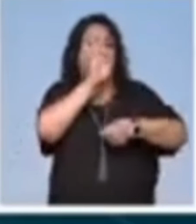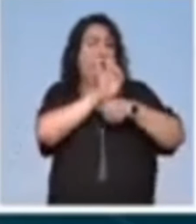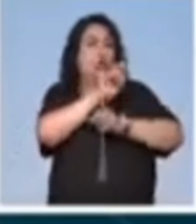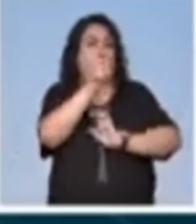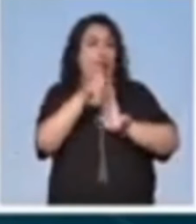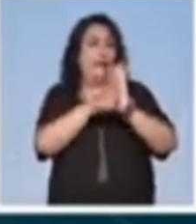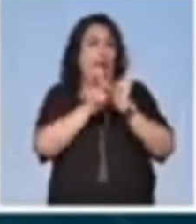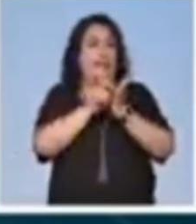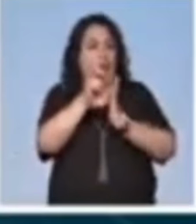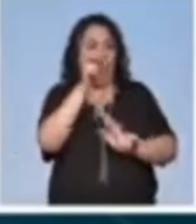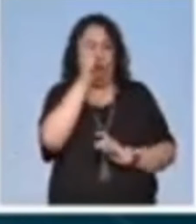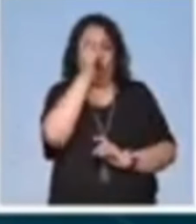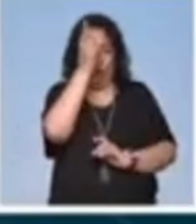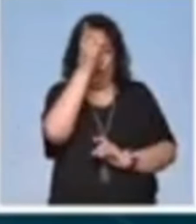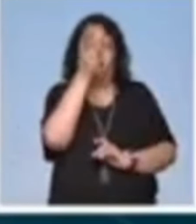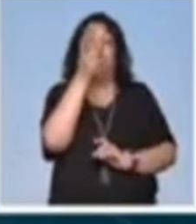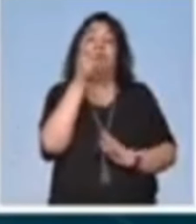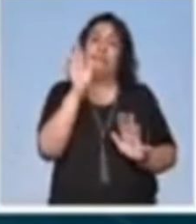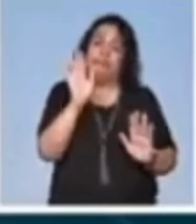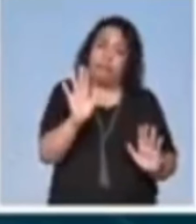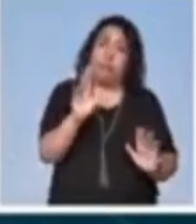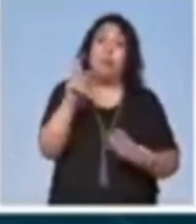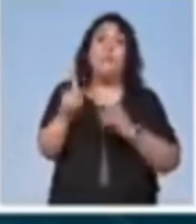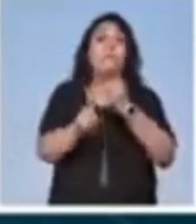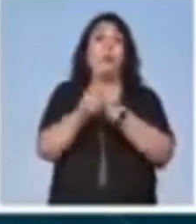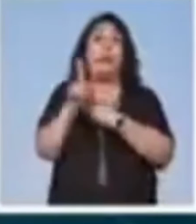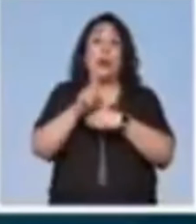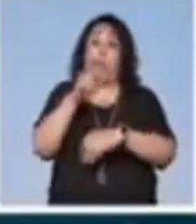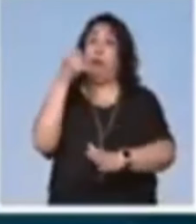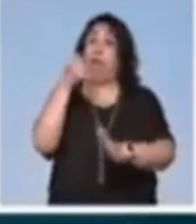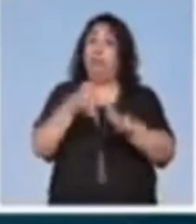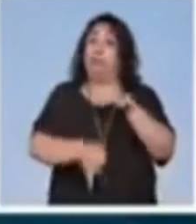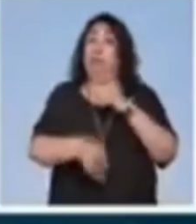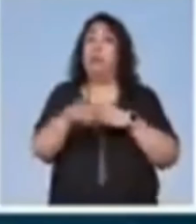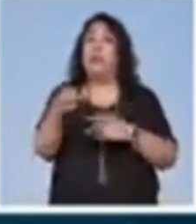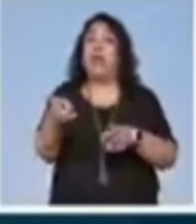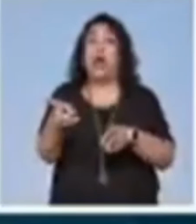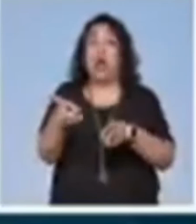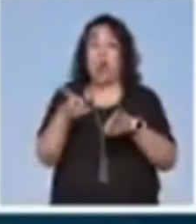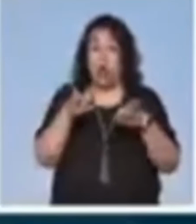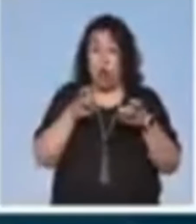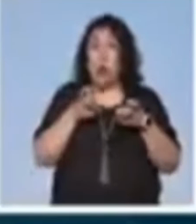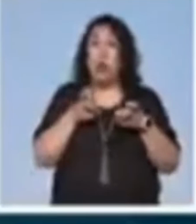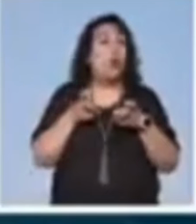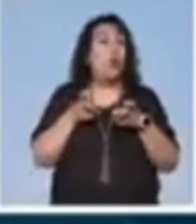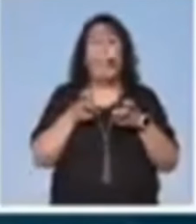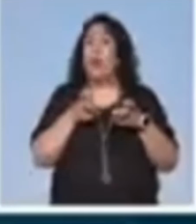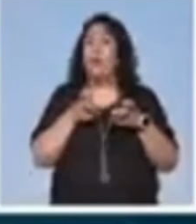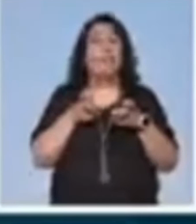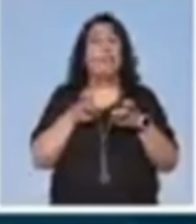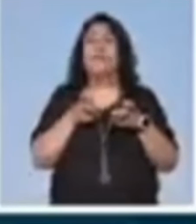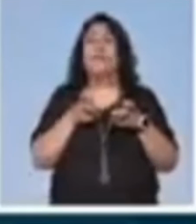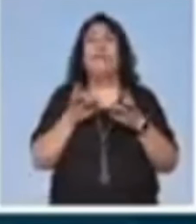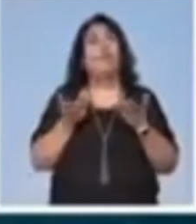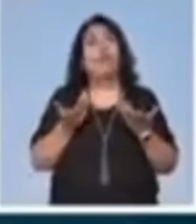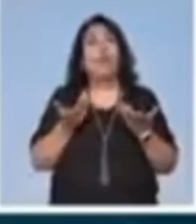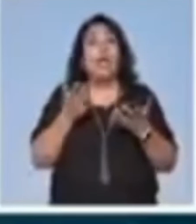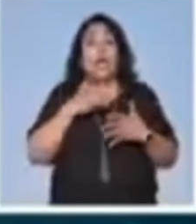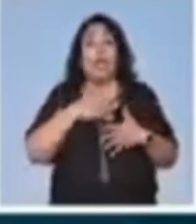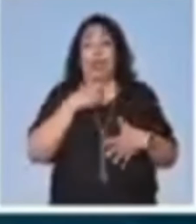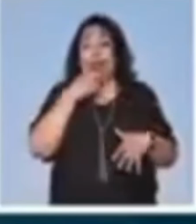la Ley de Derechos de Autor. Sin embargo, el problema va más allá. El plagio como tal no está... Es decir, nosotros